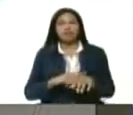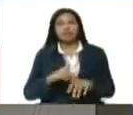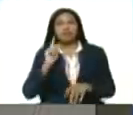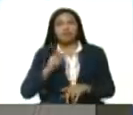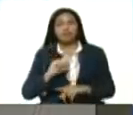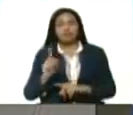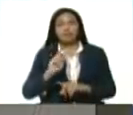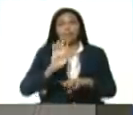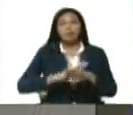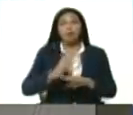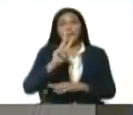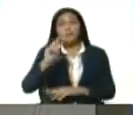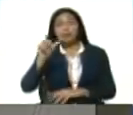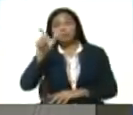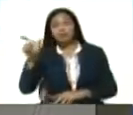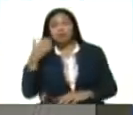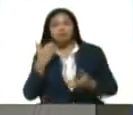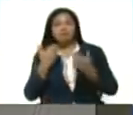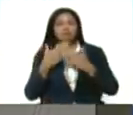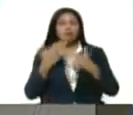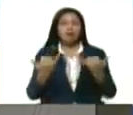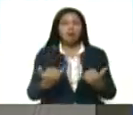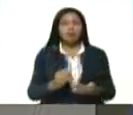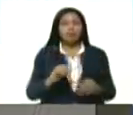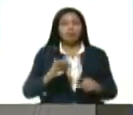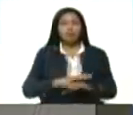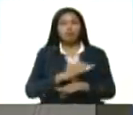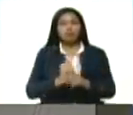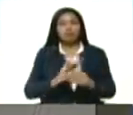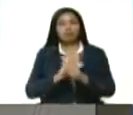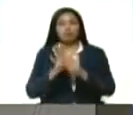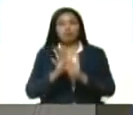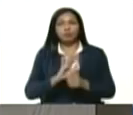20 jóvenes en este momento infectados por COVID-19.